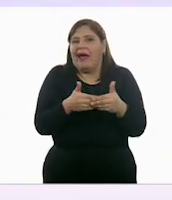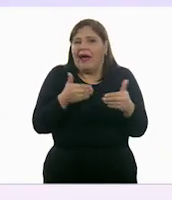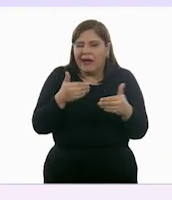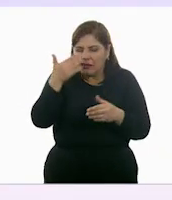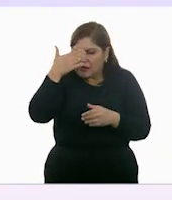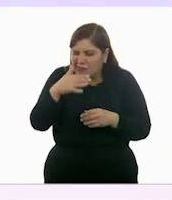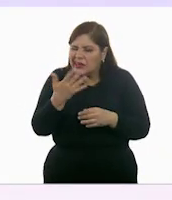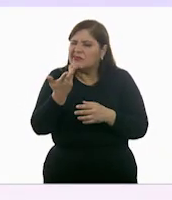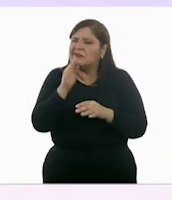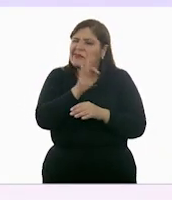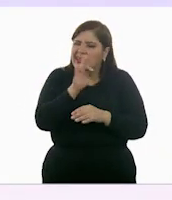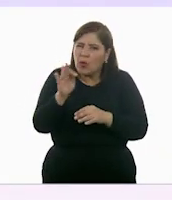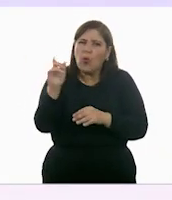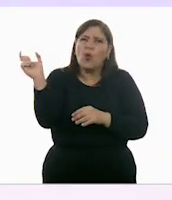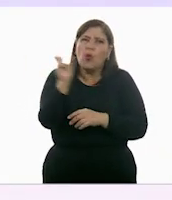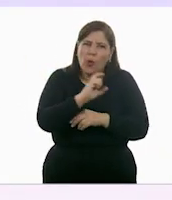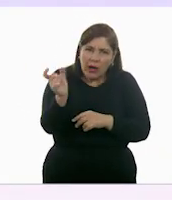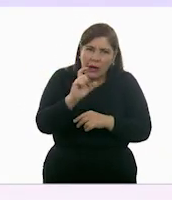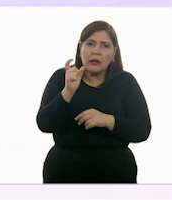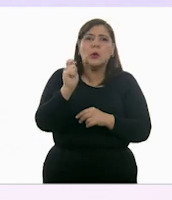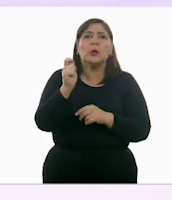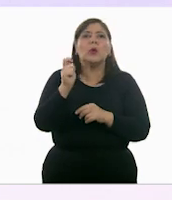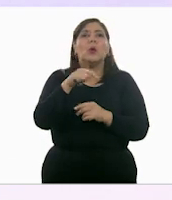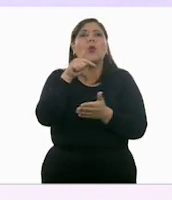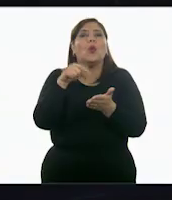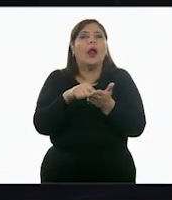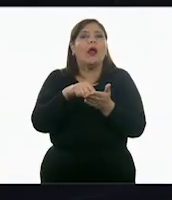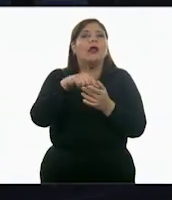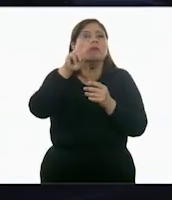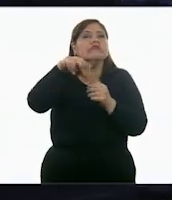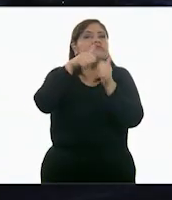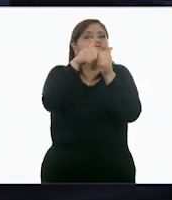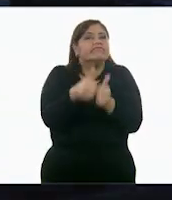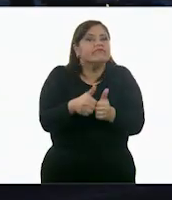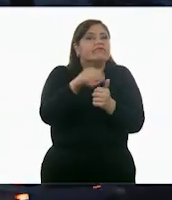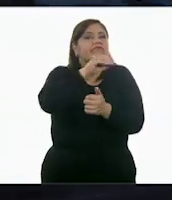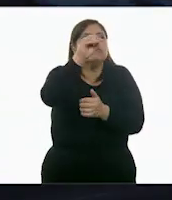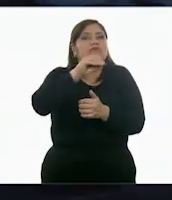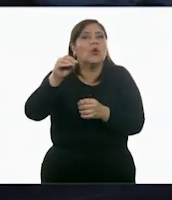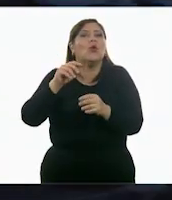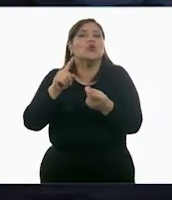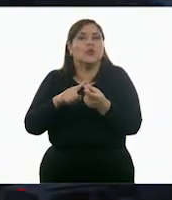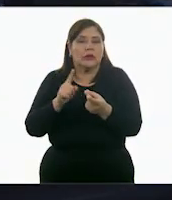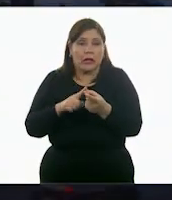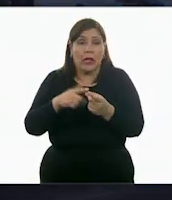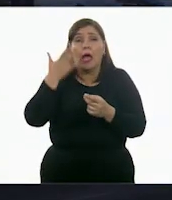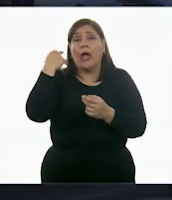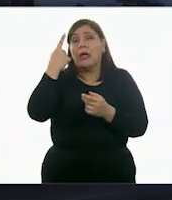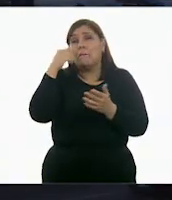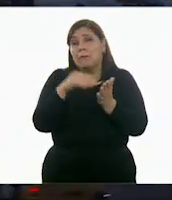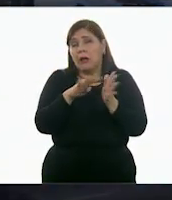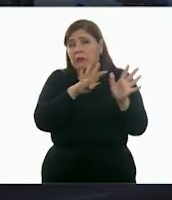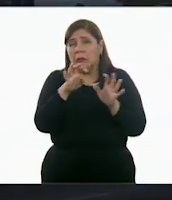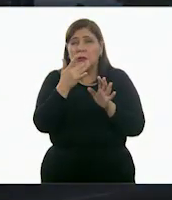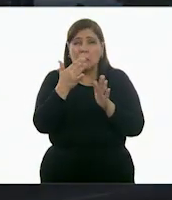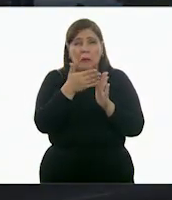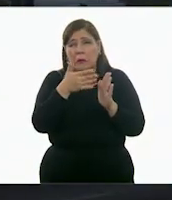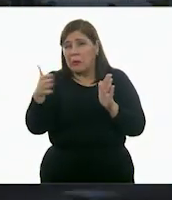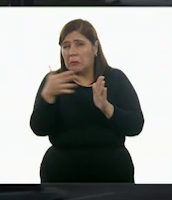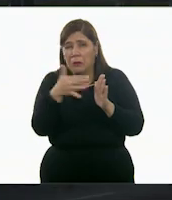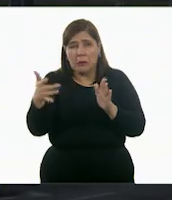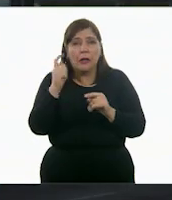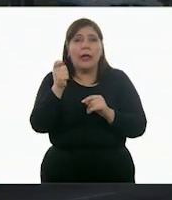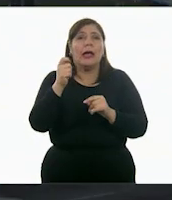los lugares de sus asentamientos. En la década de los 50, cerca del